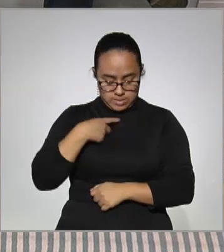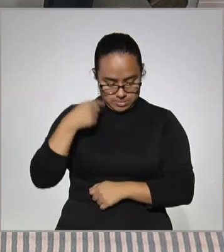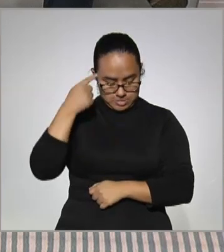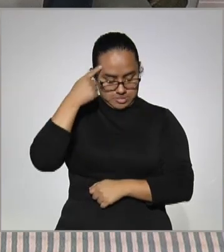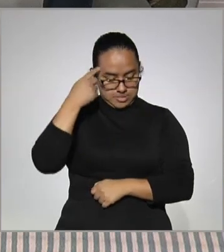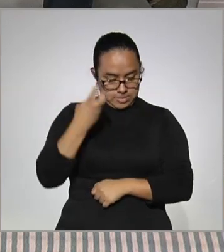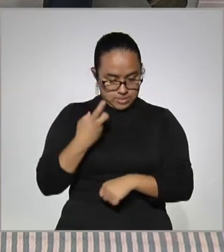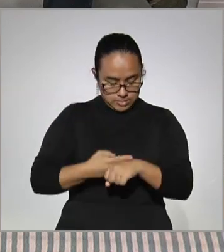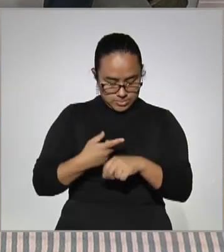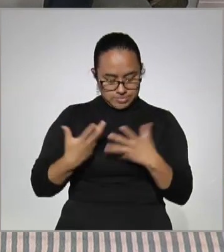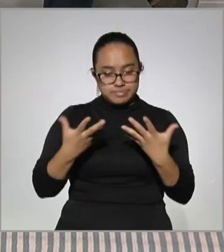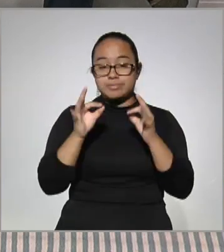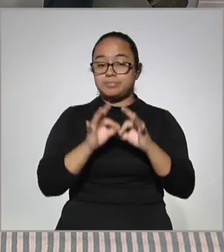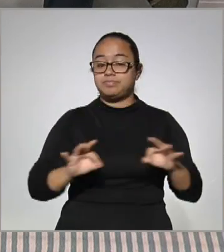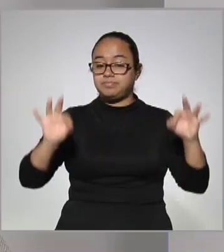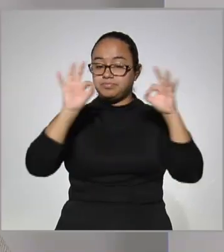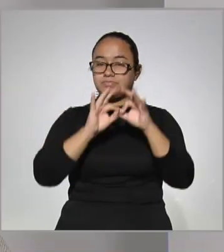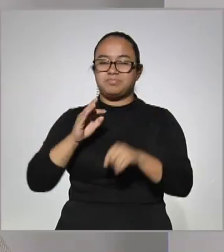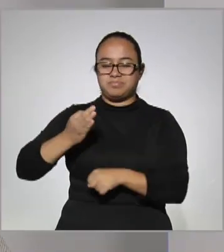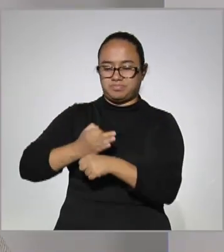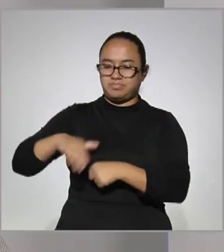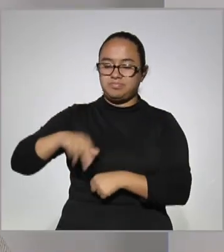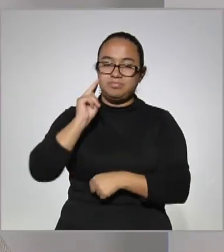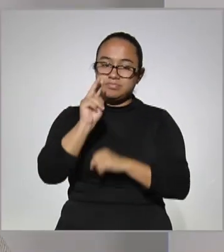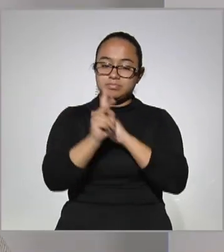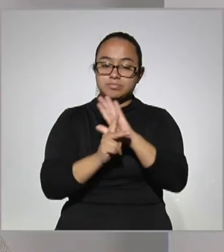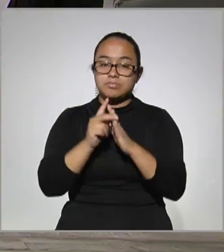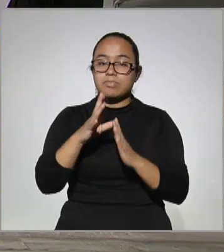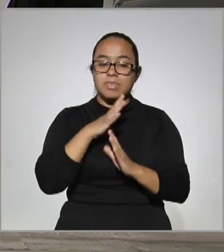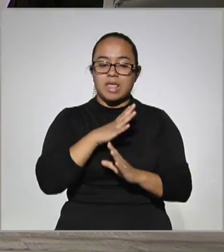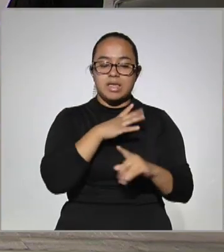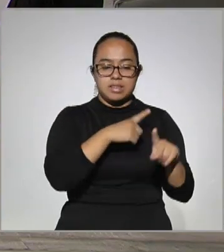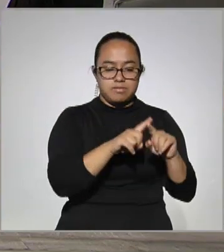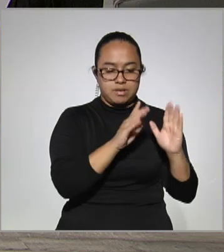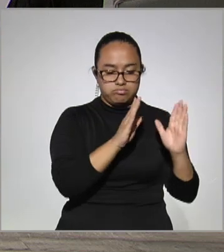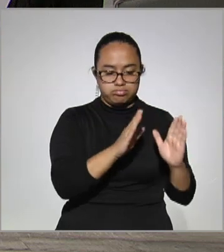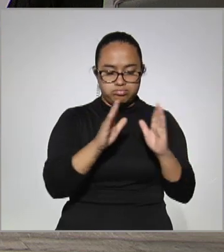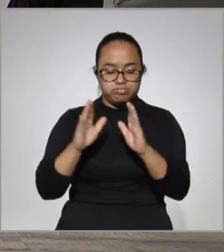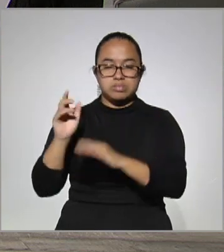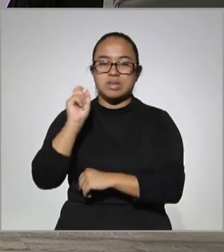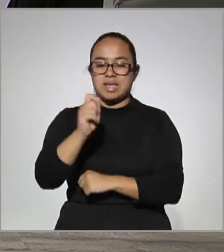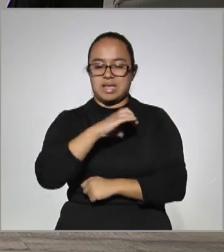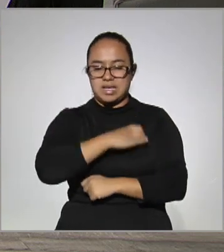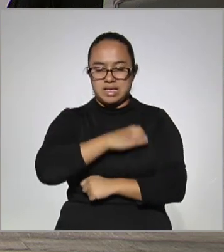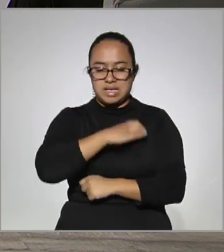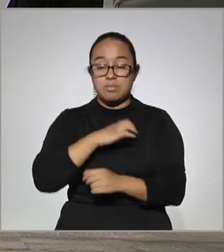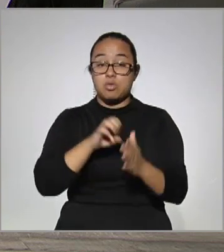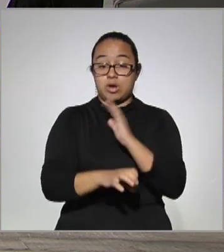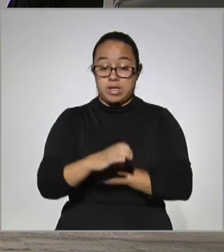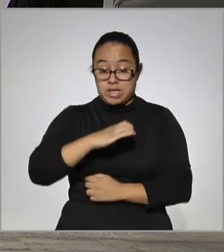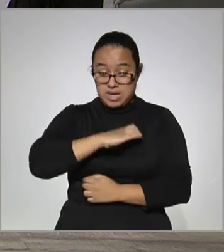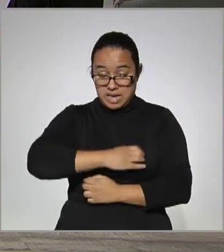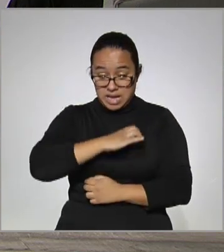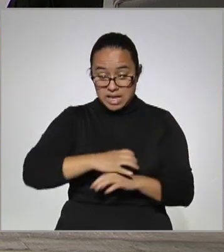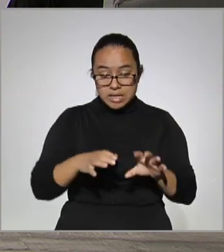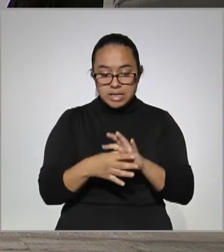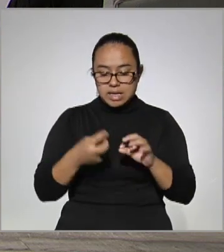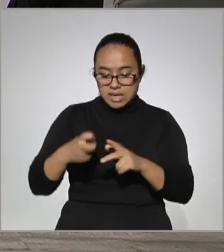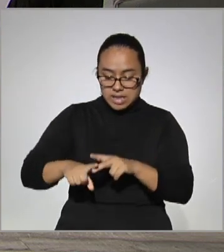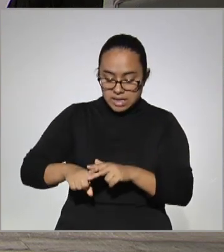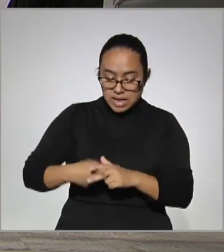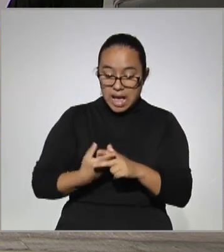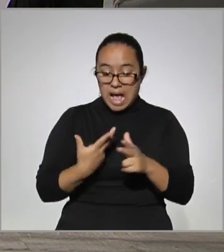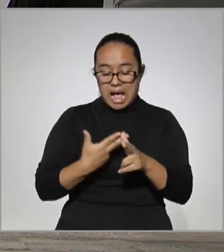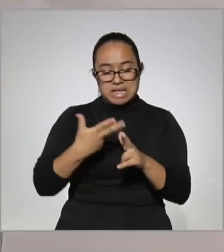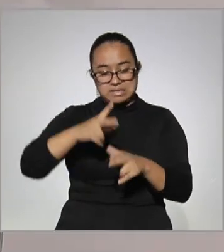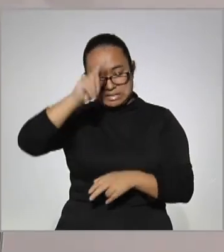papel muy importante. Ahorita en la cápsula vimos que hay diferentes etapas del cáncer, como cada vez que hablamos de cánceres hablamos que hay desde que empieza hasta el